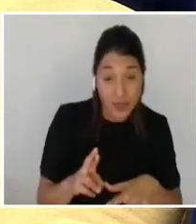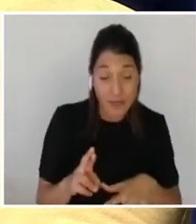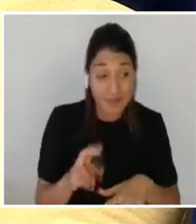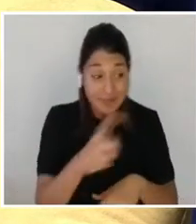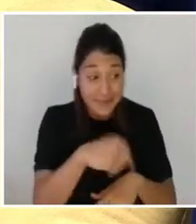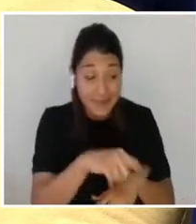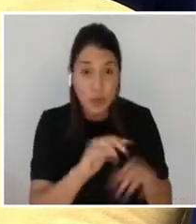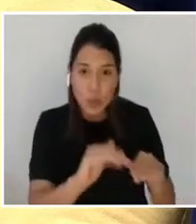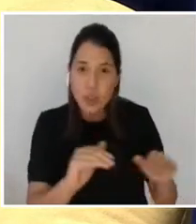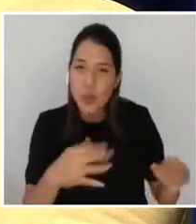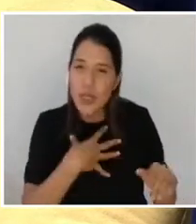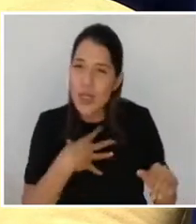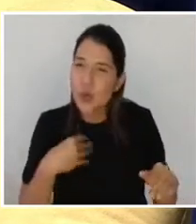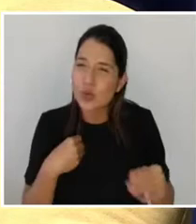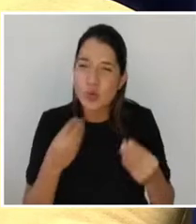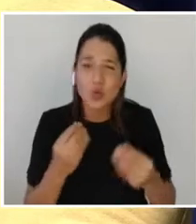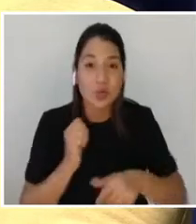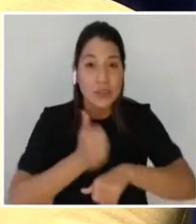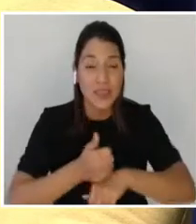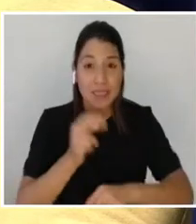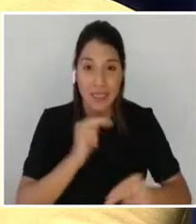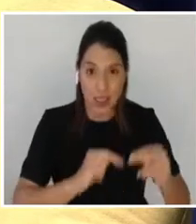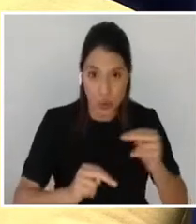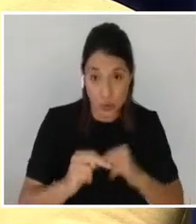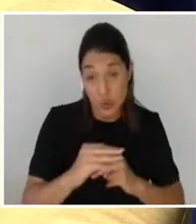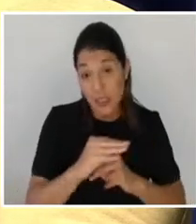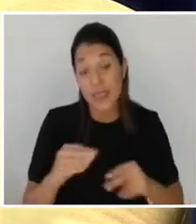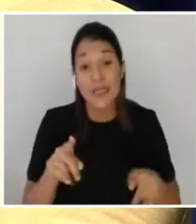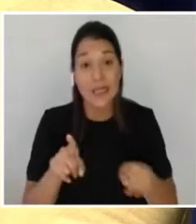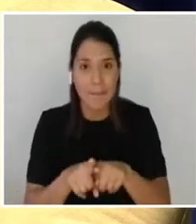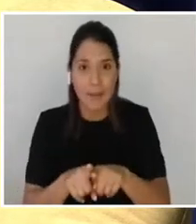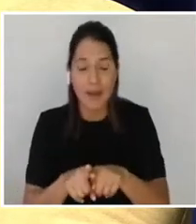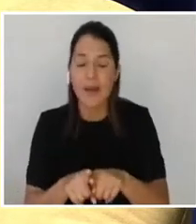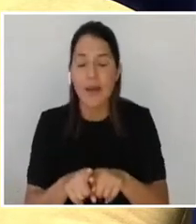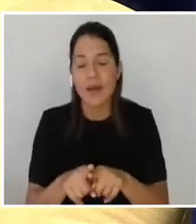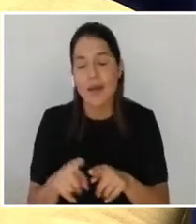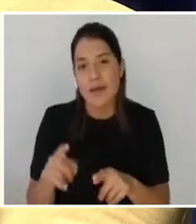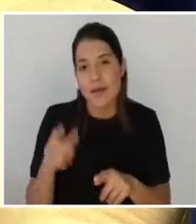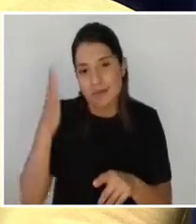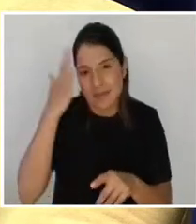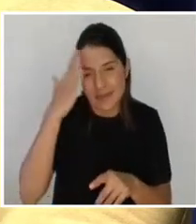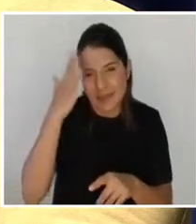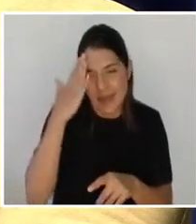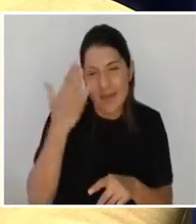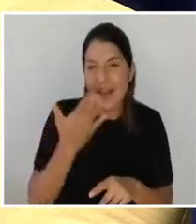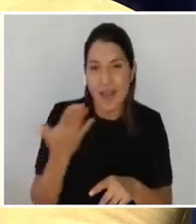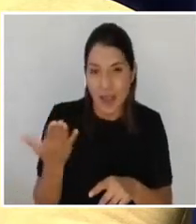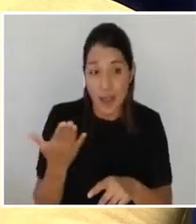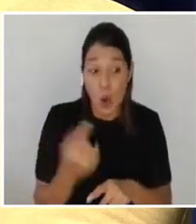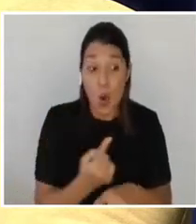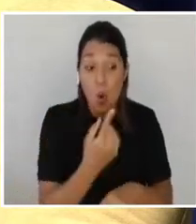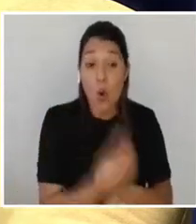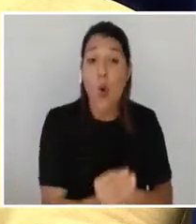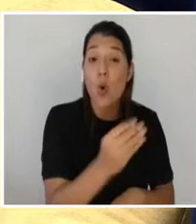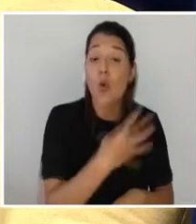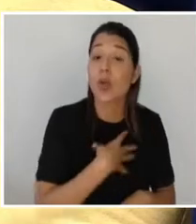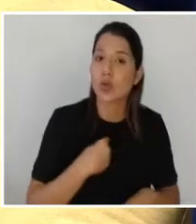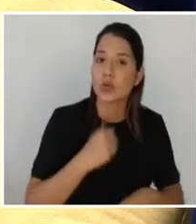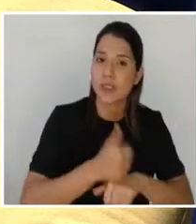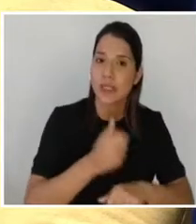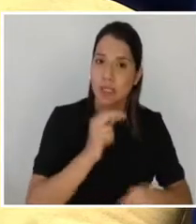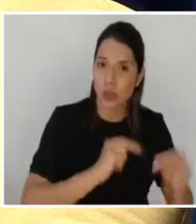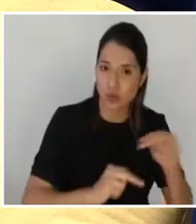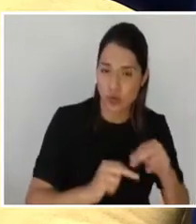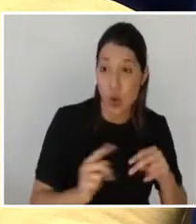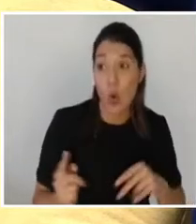encanta el emprendimiento, ¿verdad? Y también tener mucho en cuenta cuál es la diferencia entre un chico que le gusta emprender y un chico que lo pongan